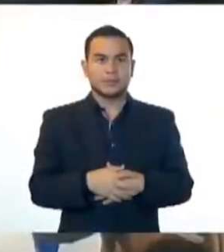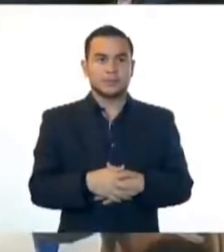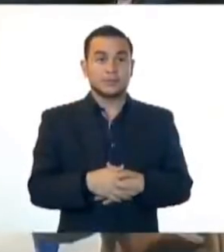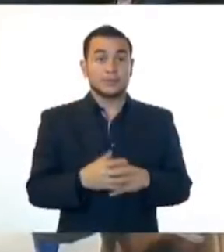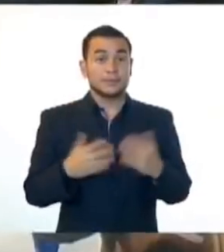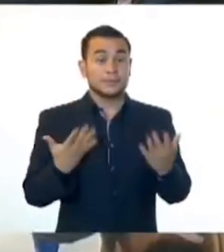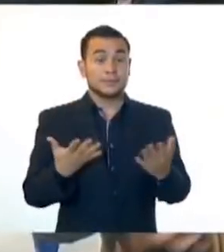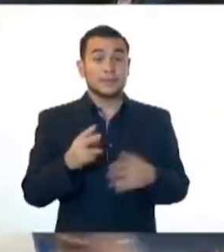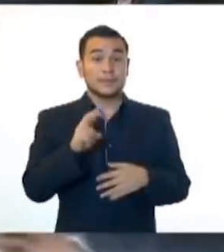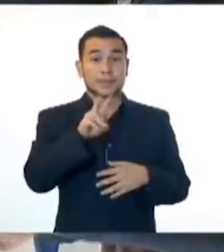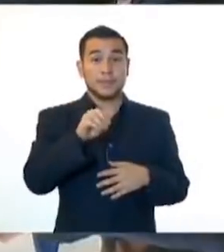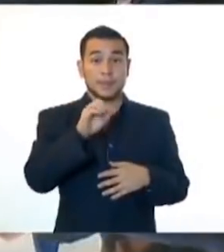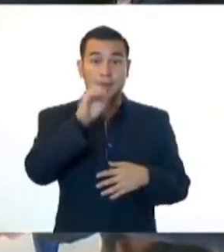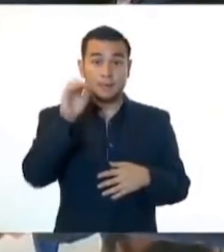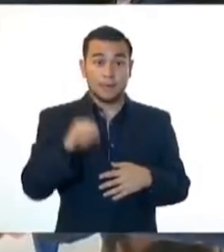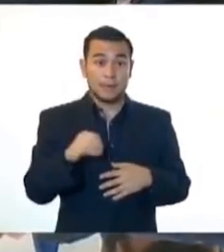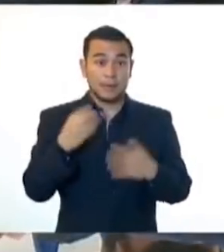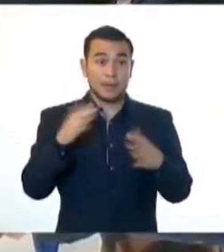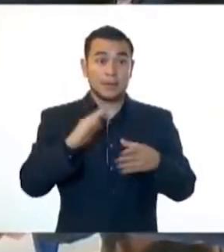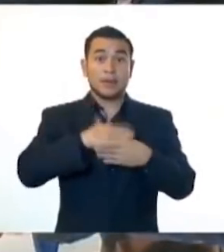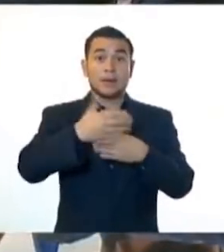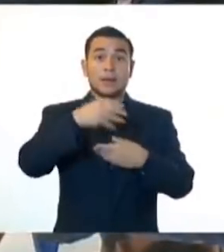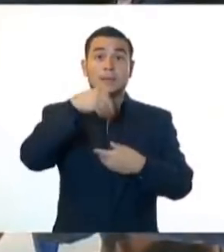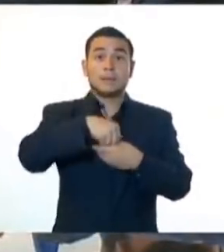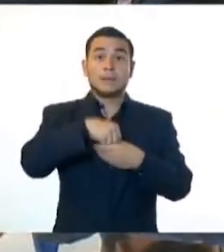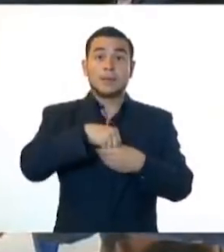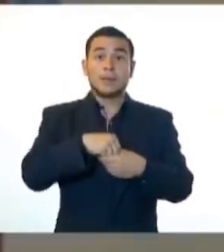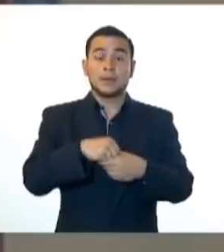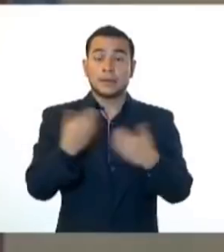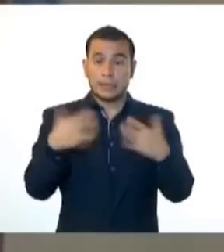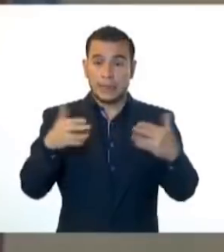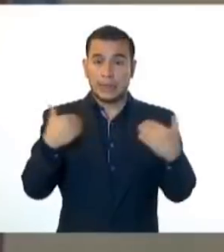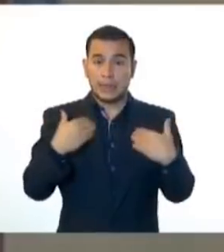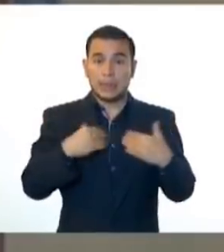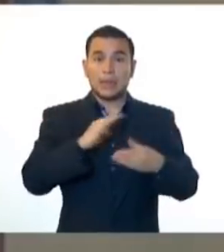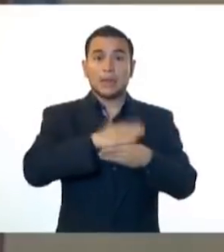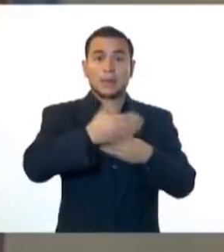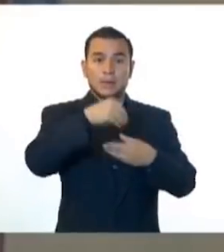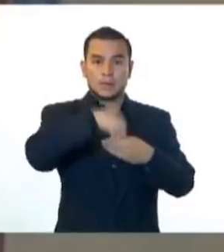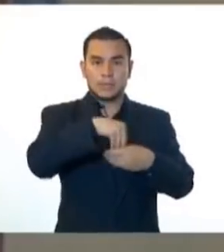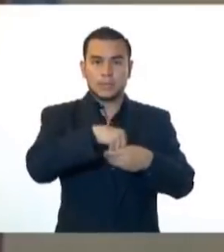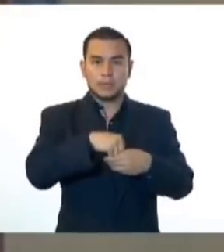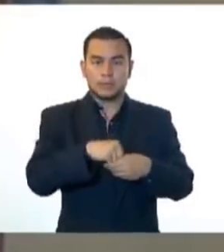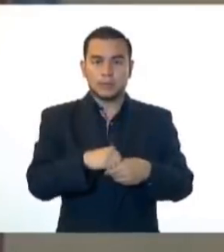Pero el 20% que está bancarizado, el 15% más o menos que está bancarizado, es decir, que tiene cuenta de